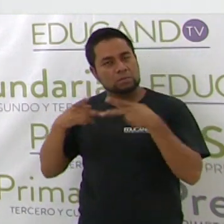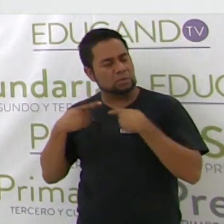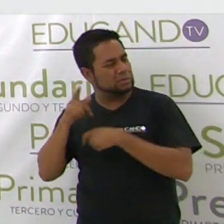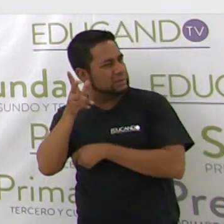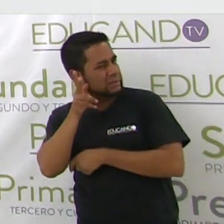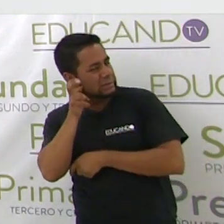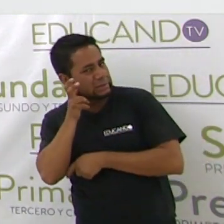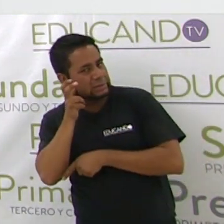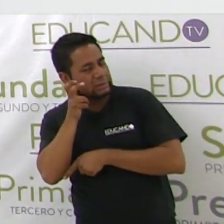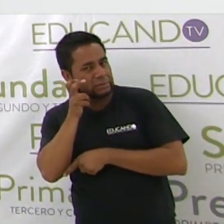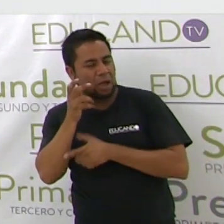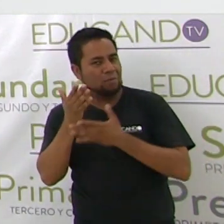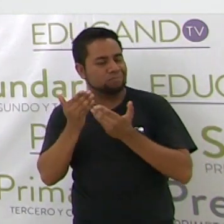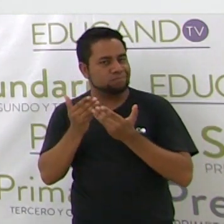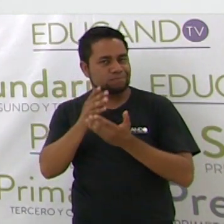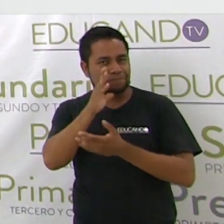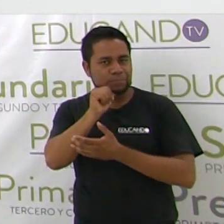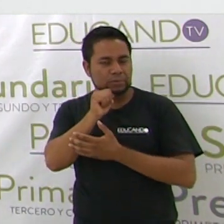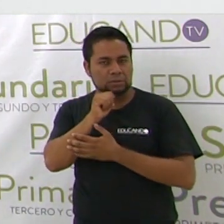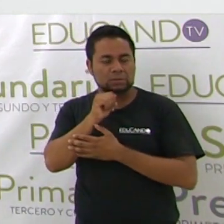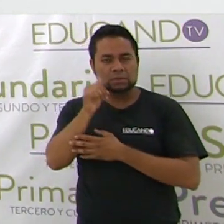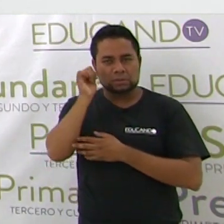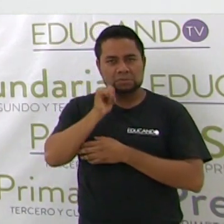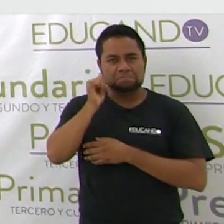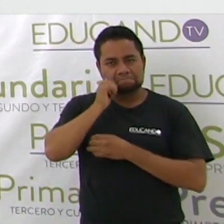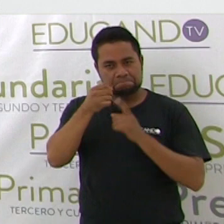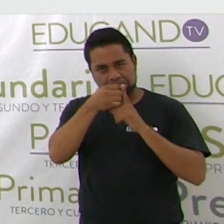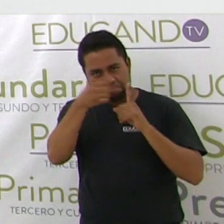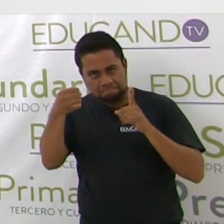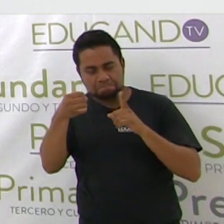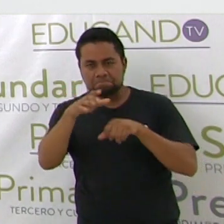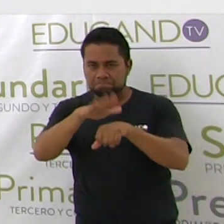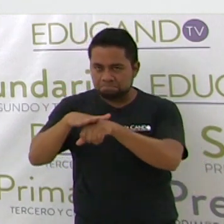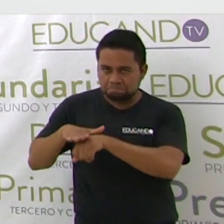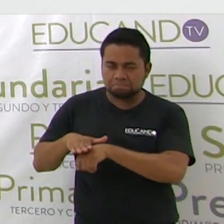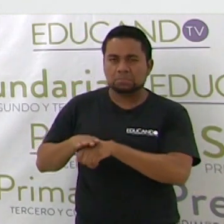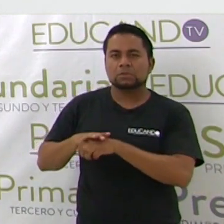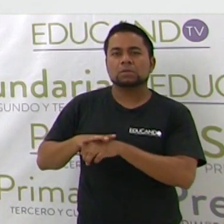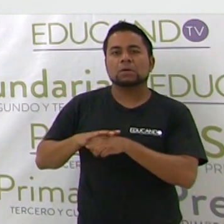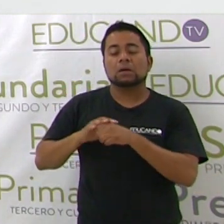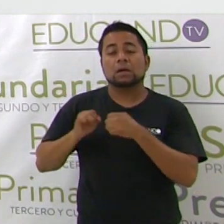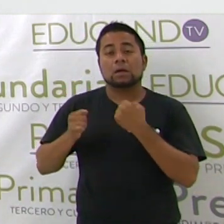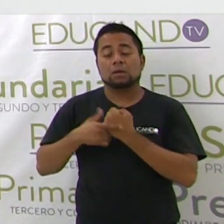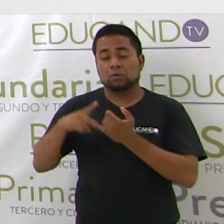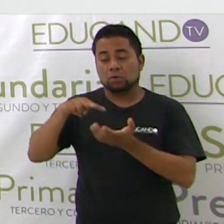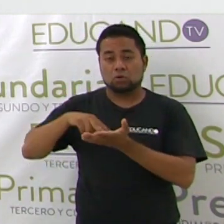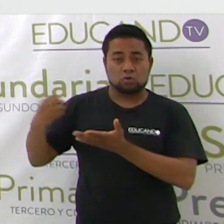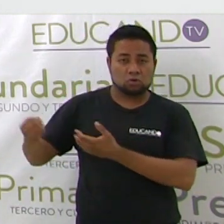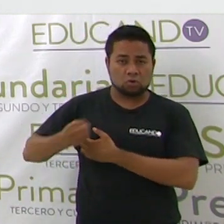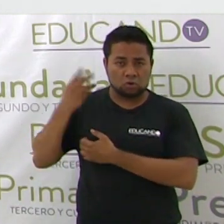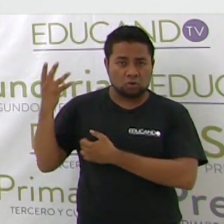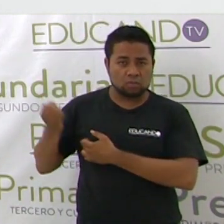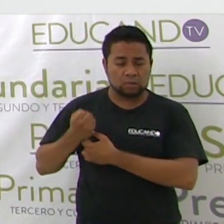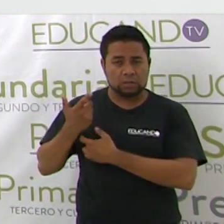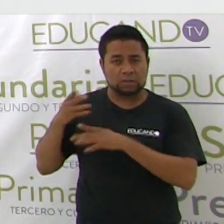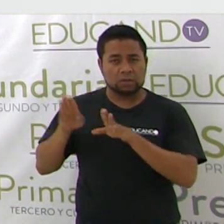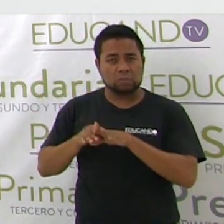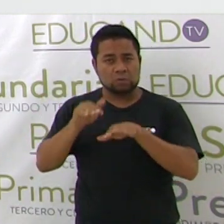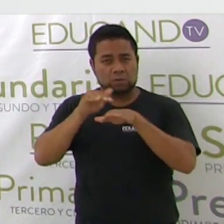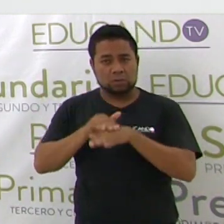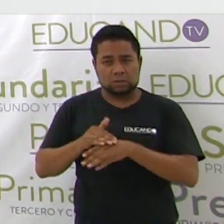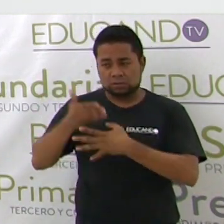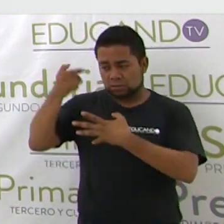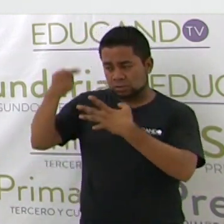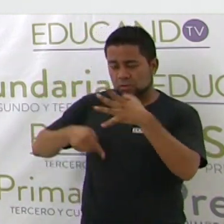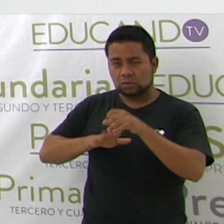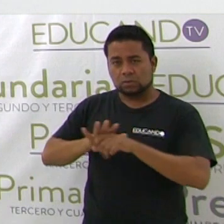estén en el público. Organícense, hagan por favor su conferencia lo más apegada a